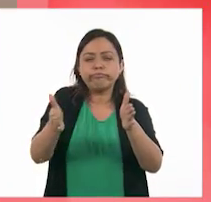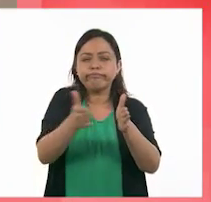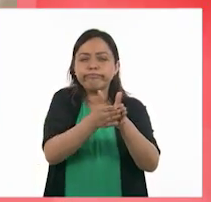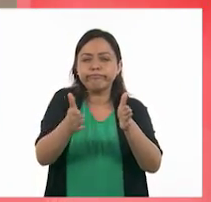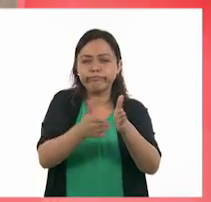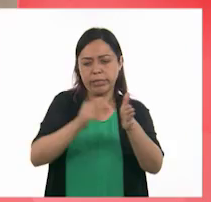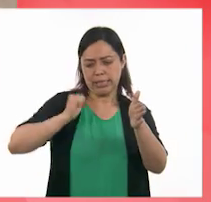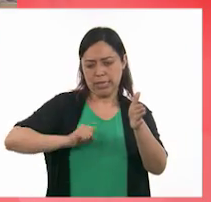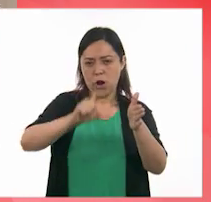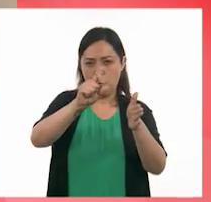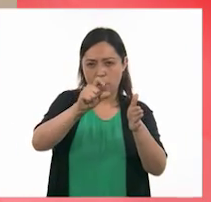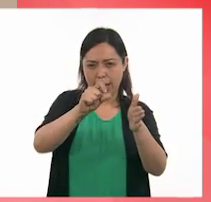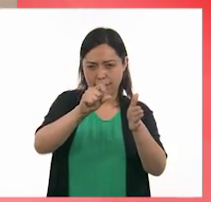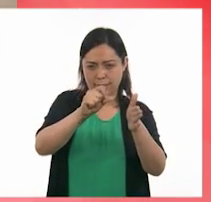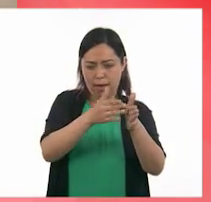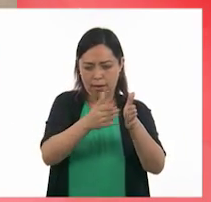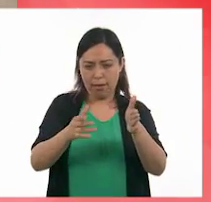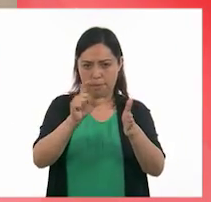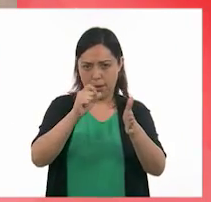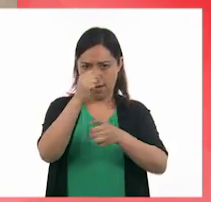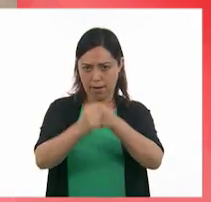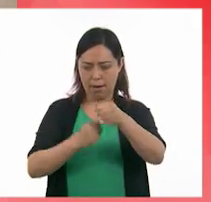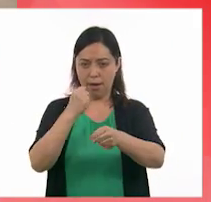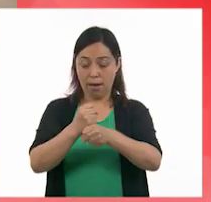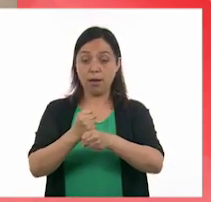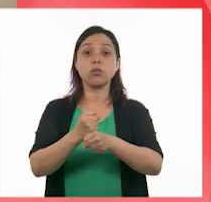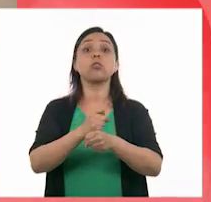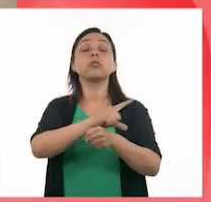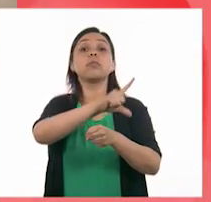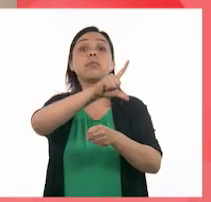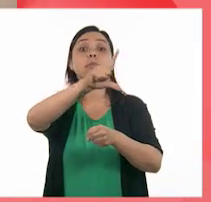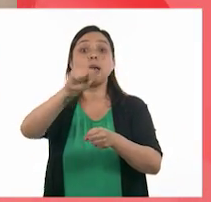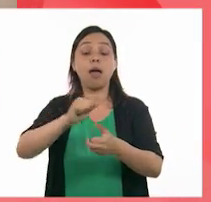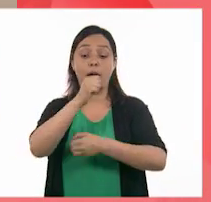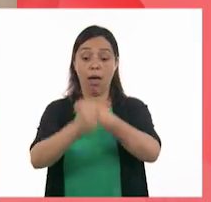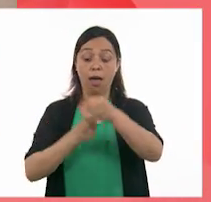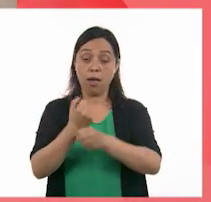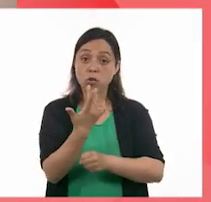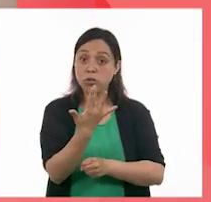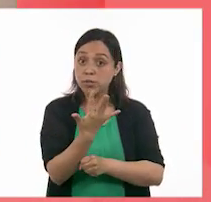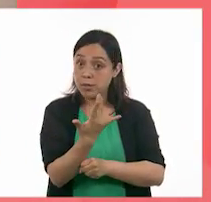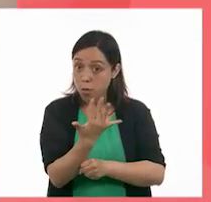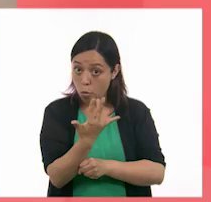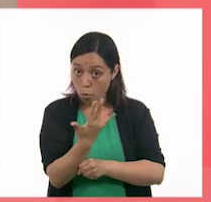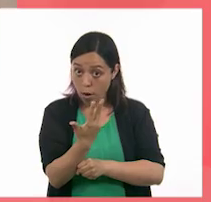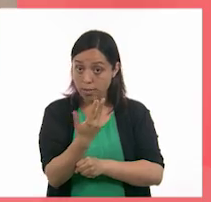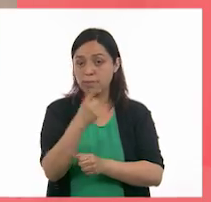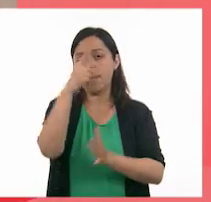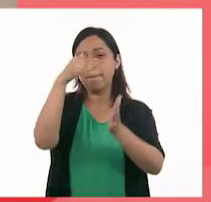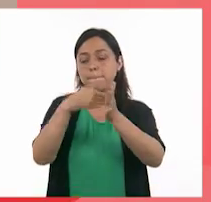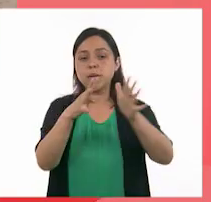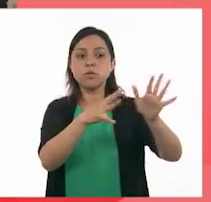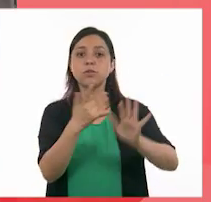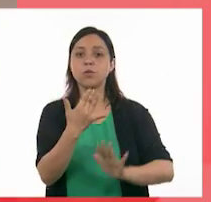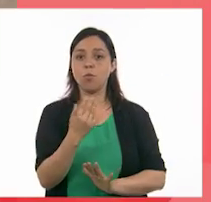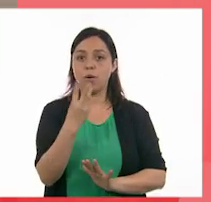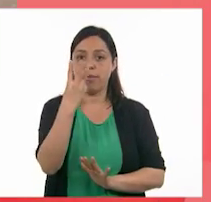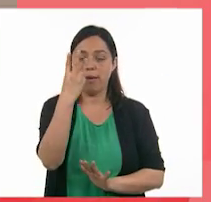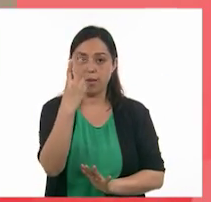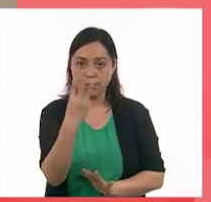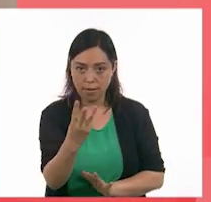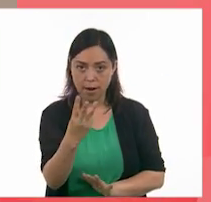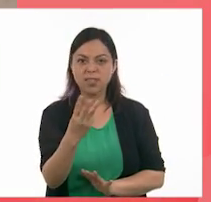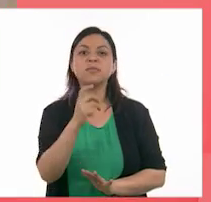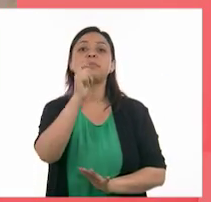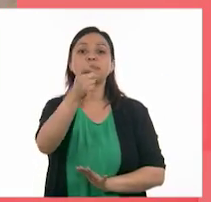XX. Ya entrando la década de los 50, precisamente en 1953,